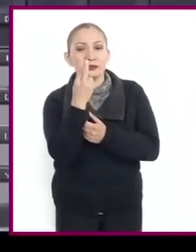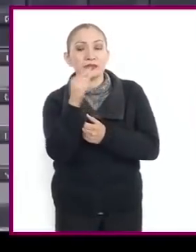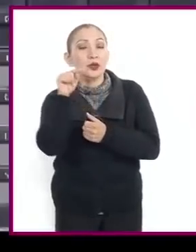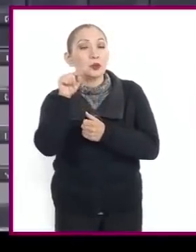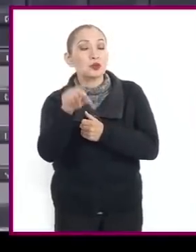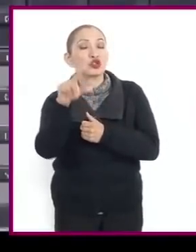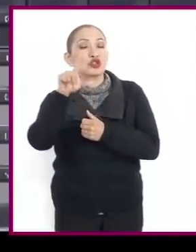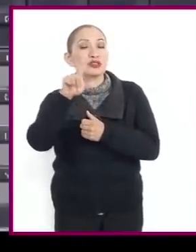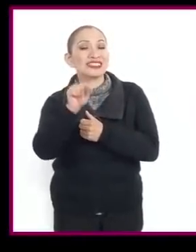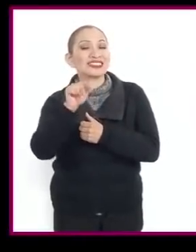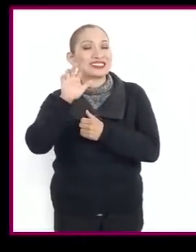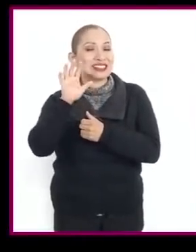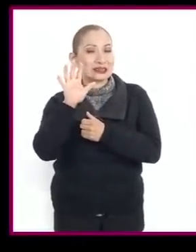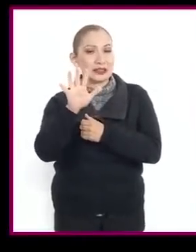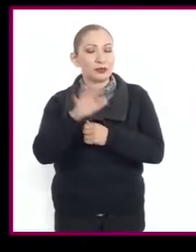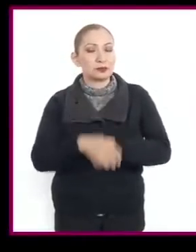tenemos